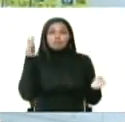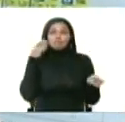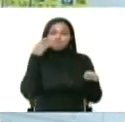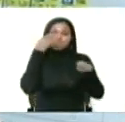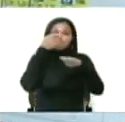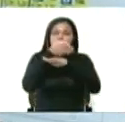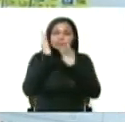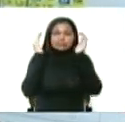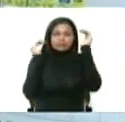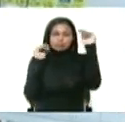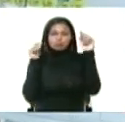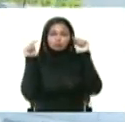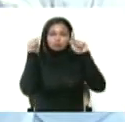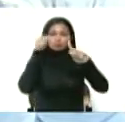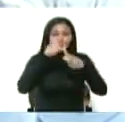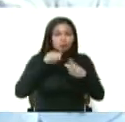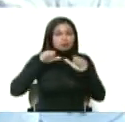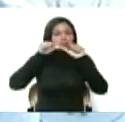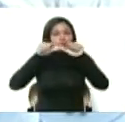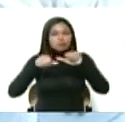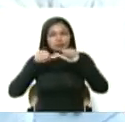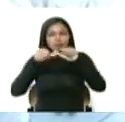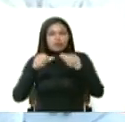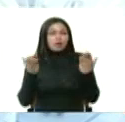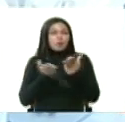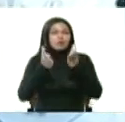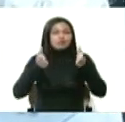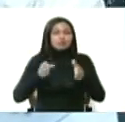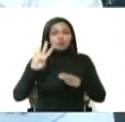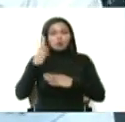abocados permanentemente con estudios de